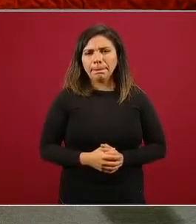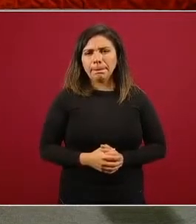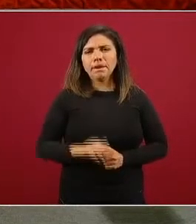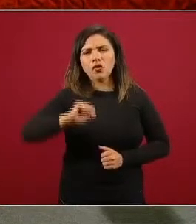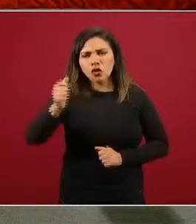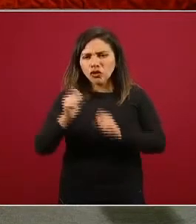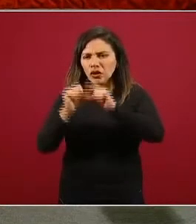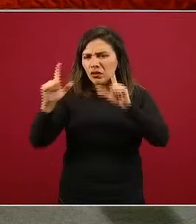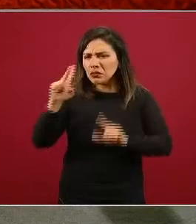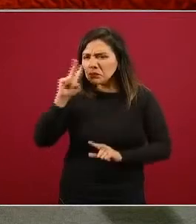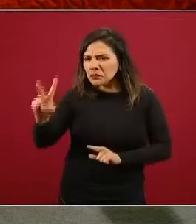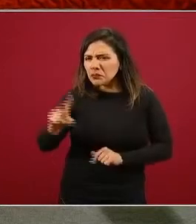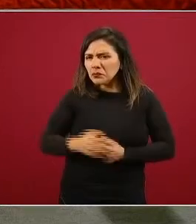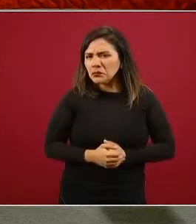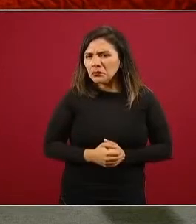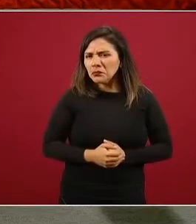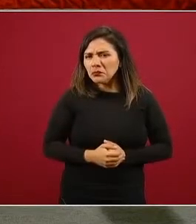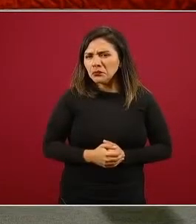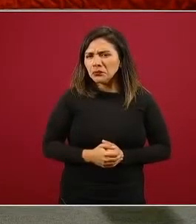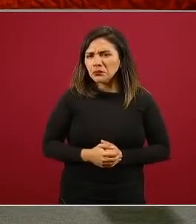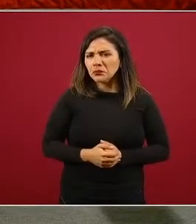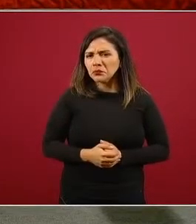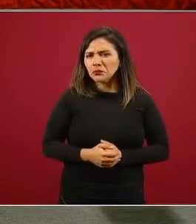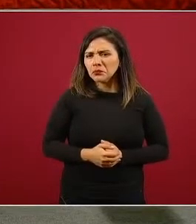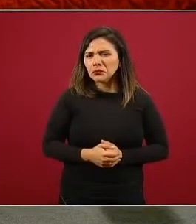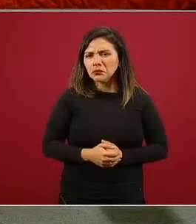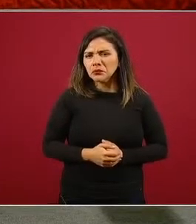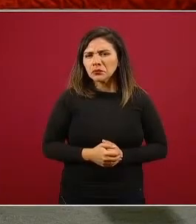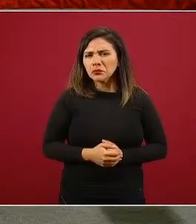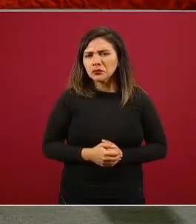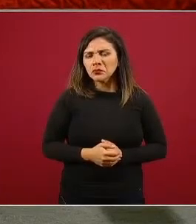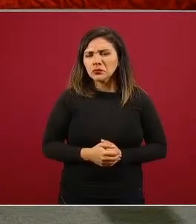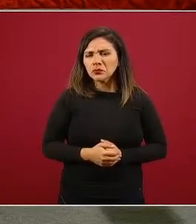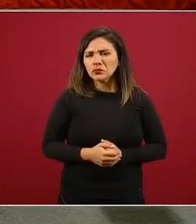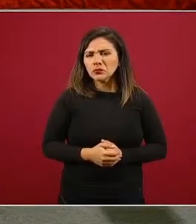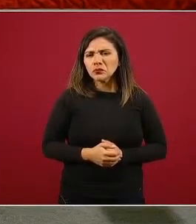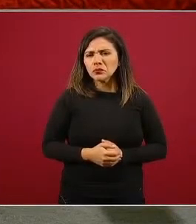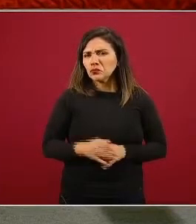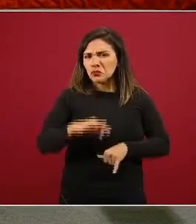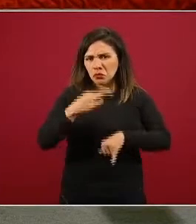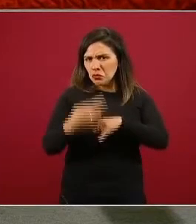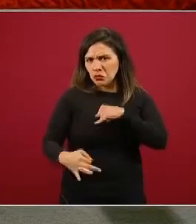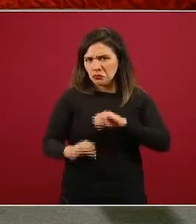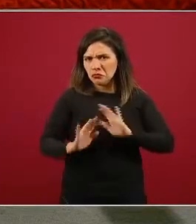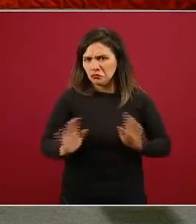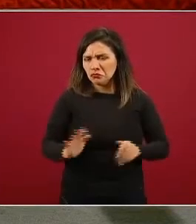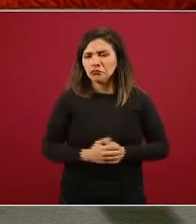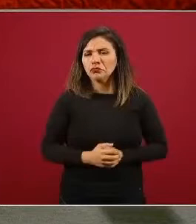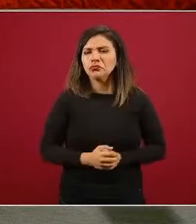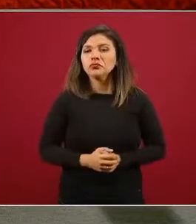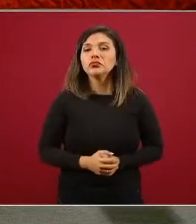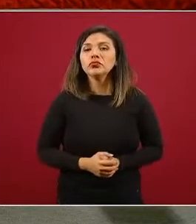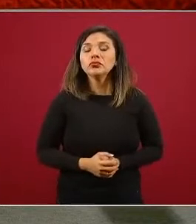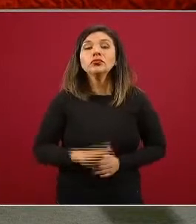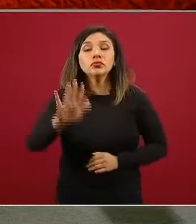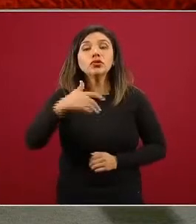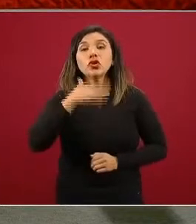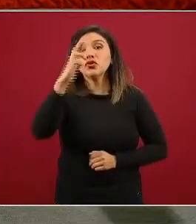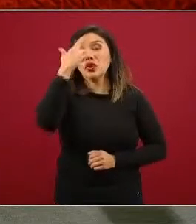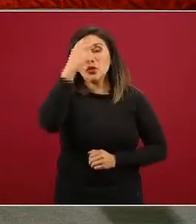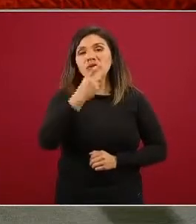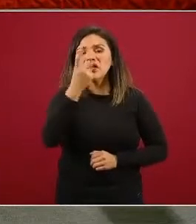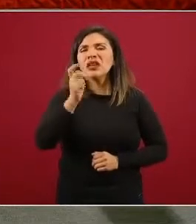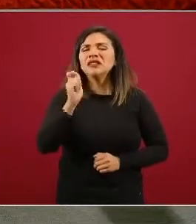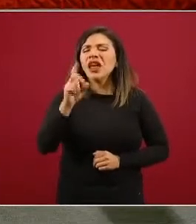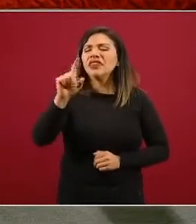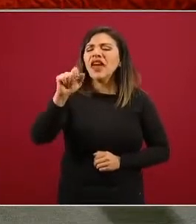Siguiente. Sí. ¿Quieres tú comentas lo de los datos abiertos? Con gusto. Un recordatorio sobre los